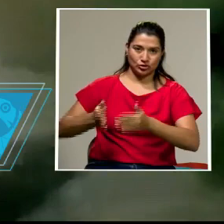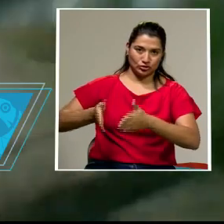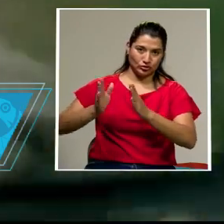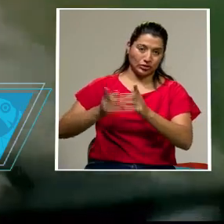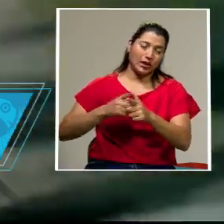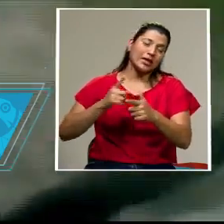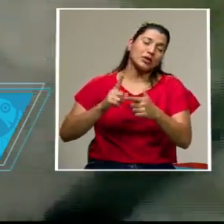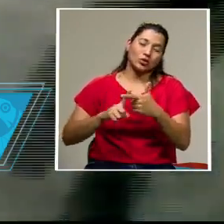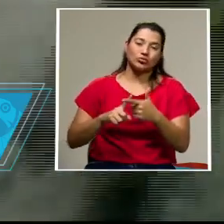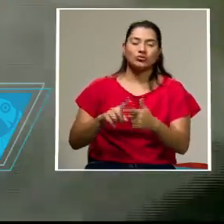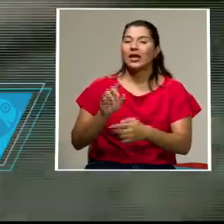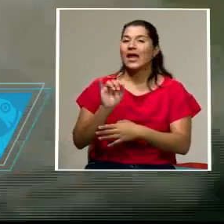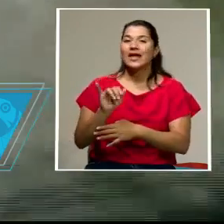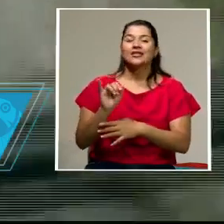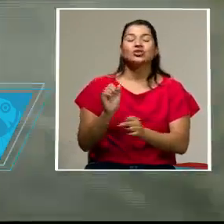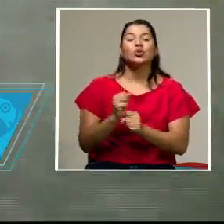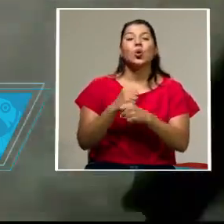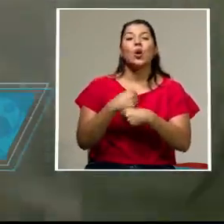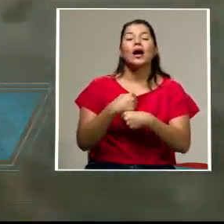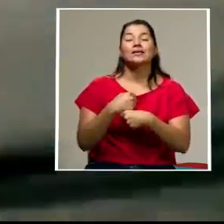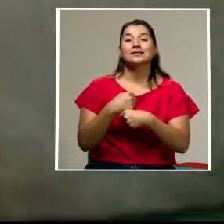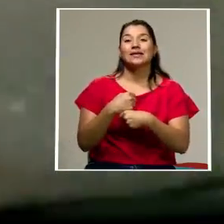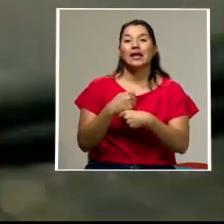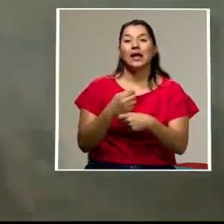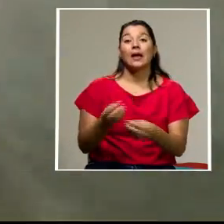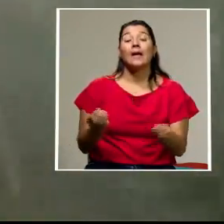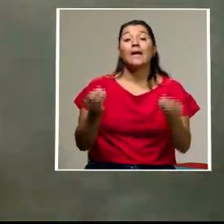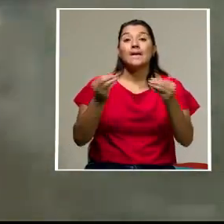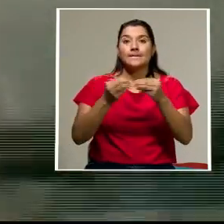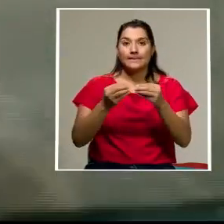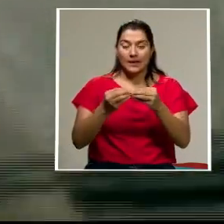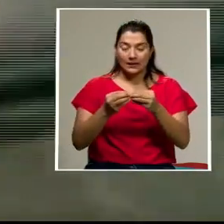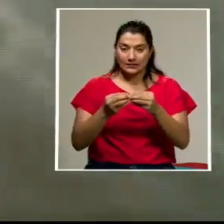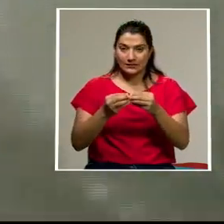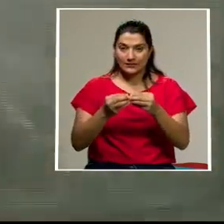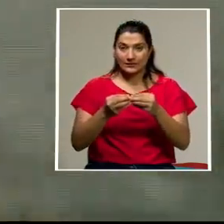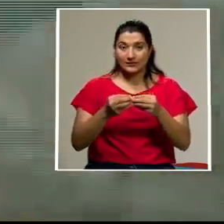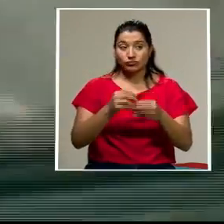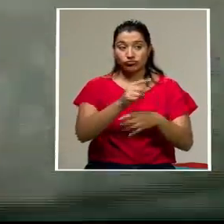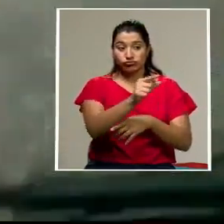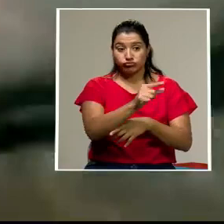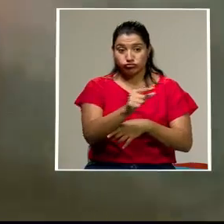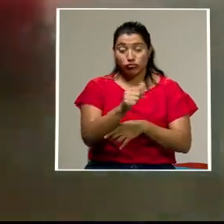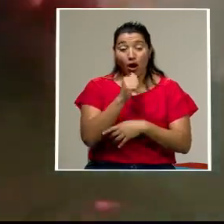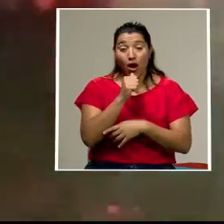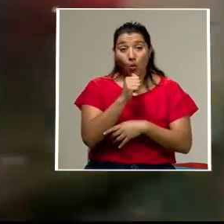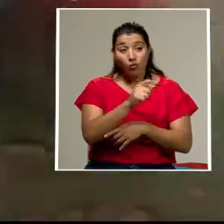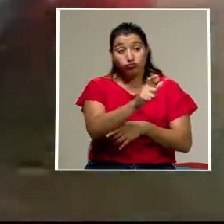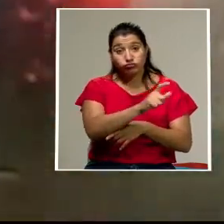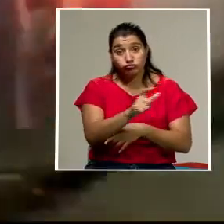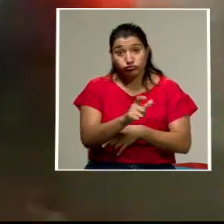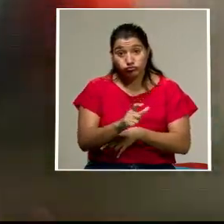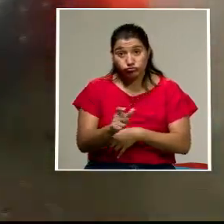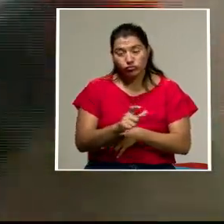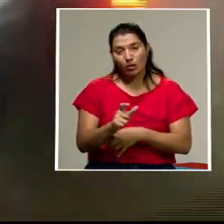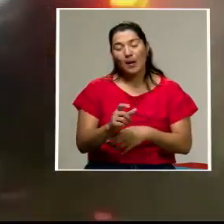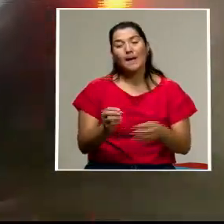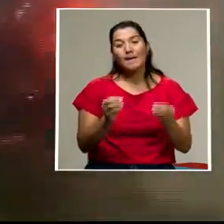caudales en diferentes puntos, y es evidente que esto, combinado con un problema importante que